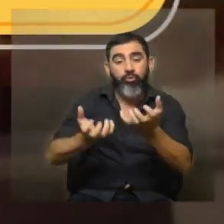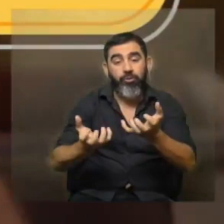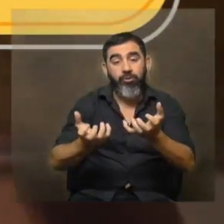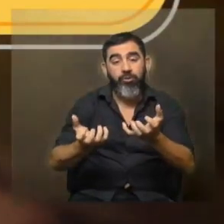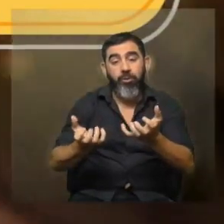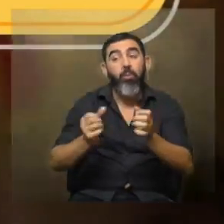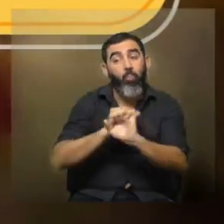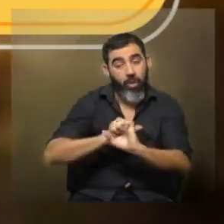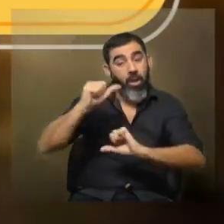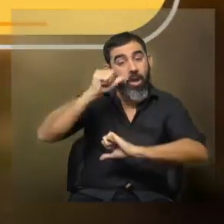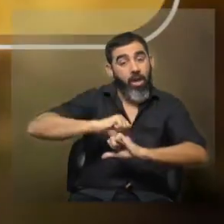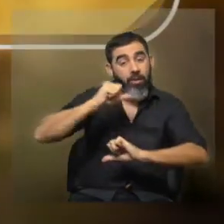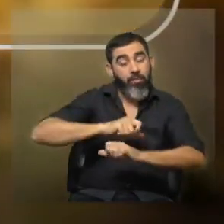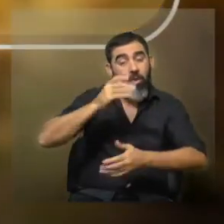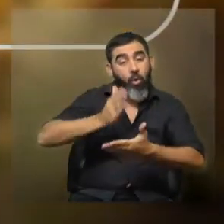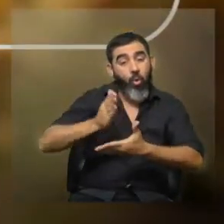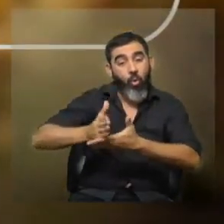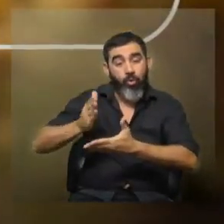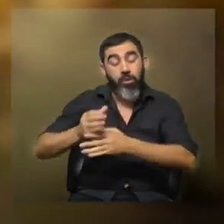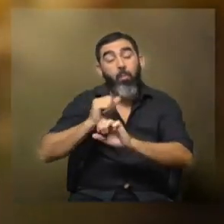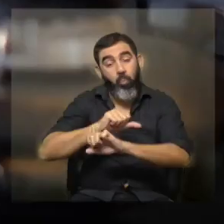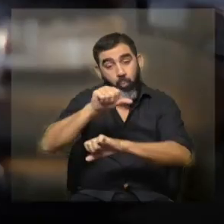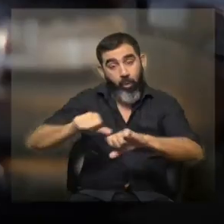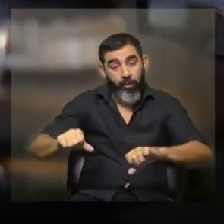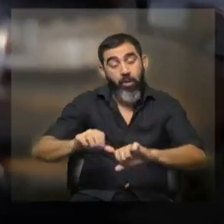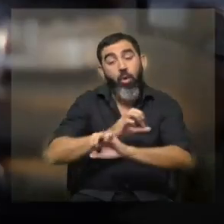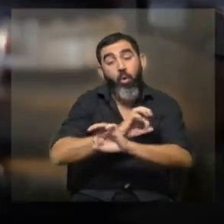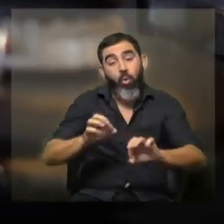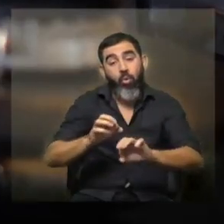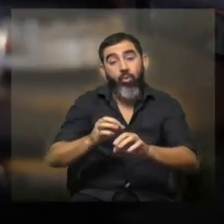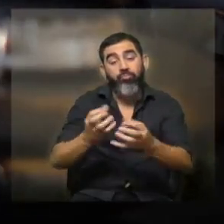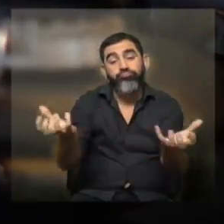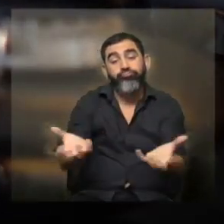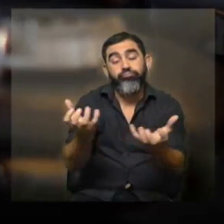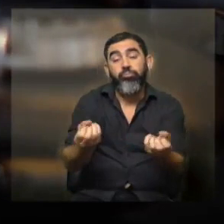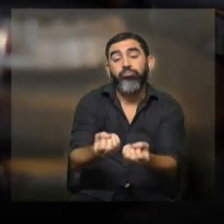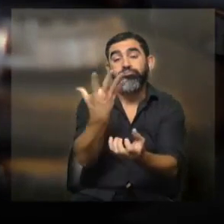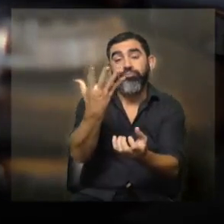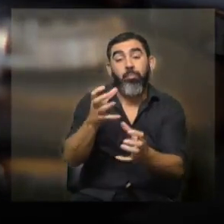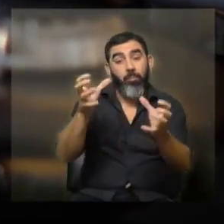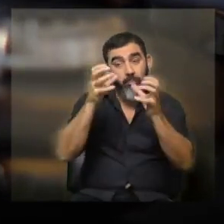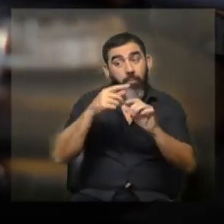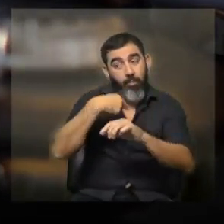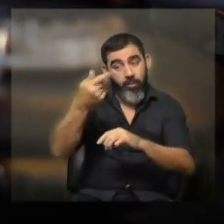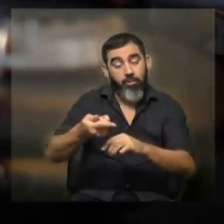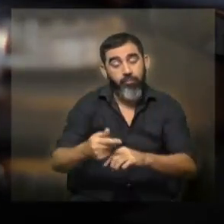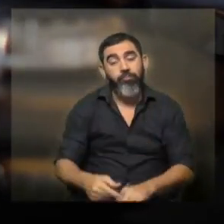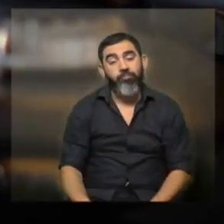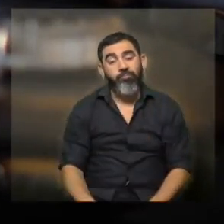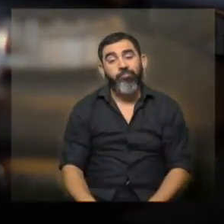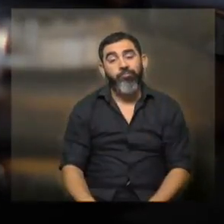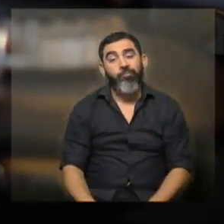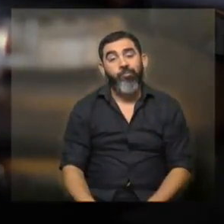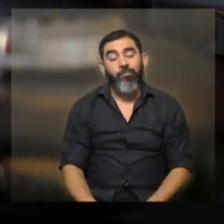puede lastimarse si empieza a cortar algún tipo de alimento, o dejar una hornalla prendida con el riesgo que esto puede conllevar